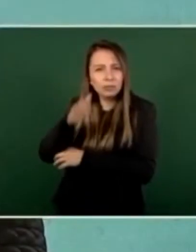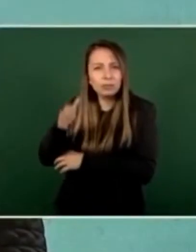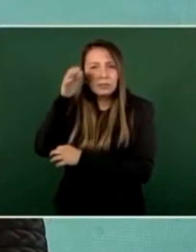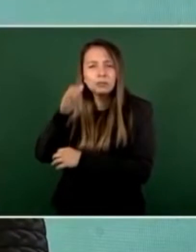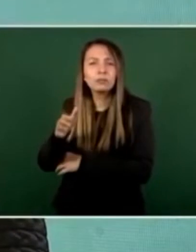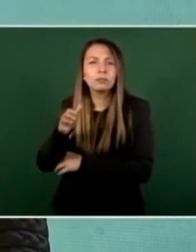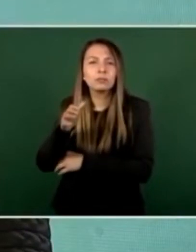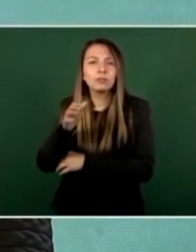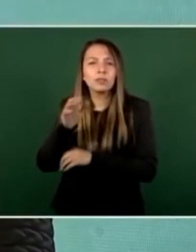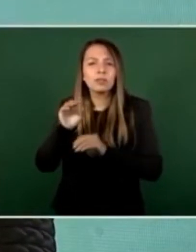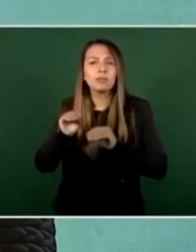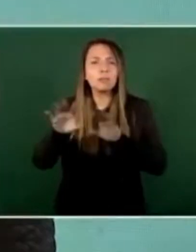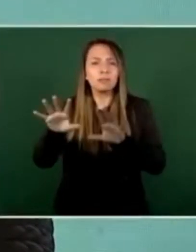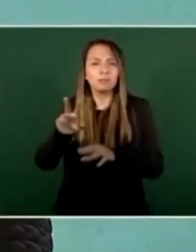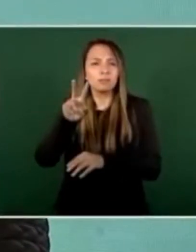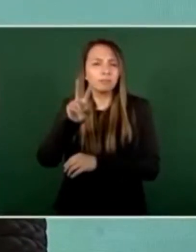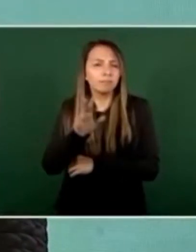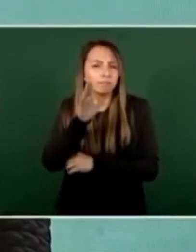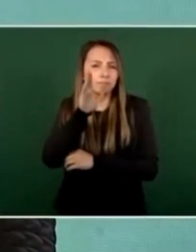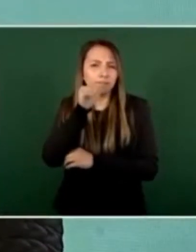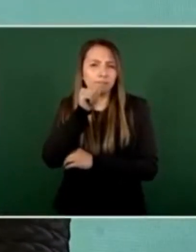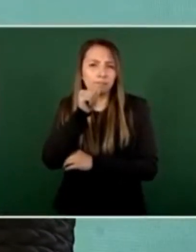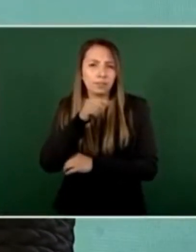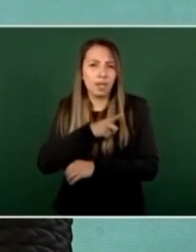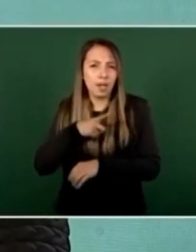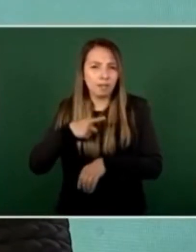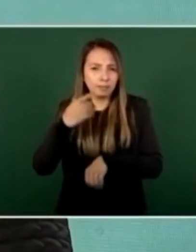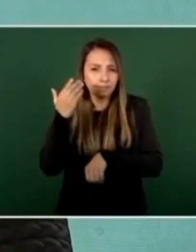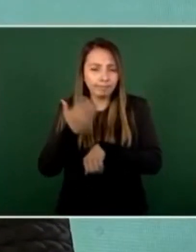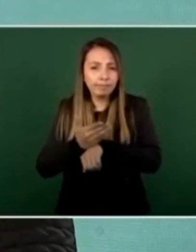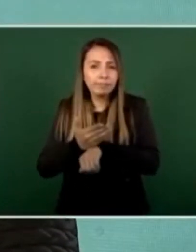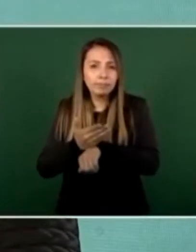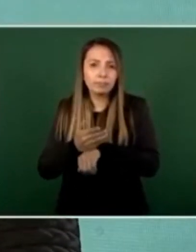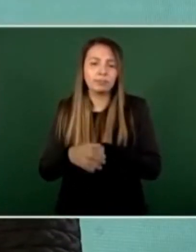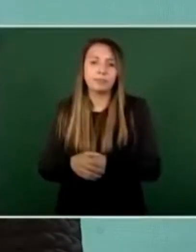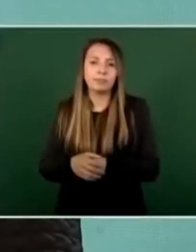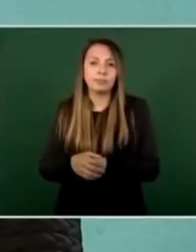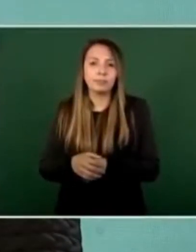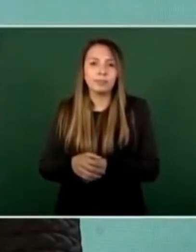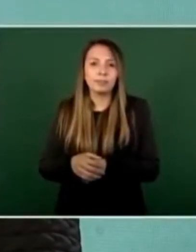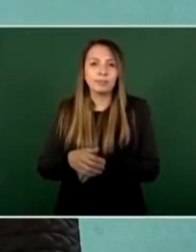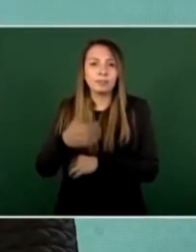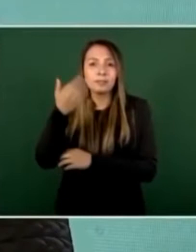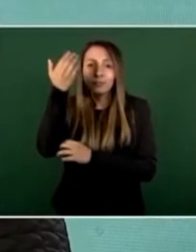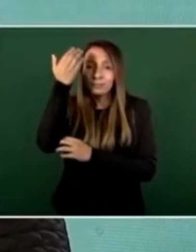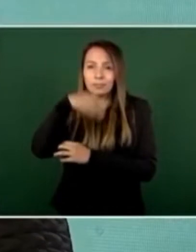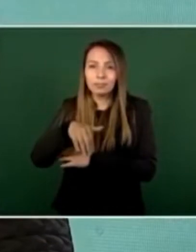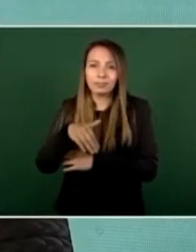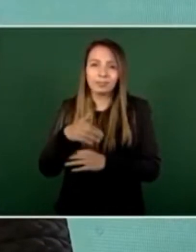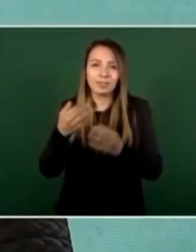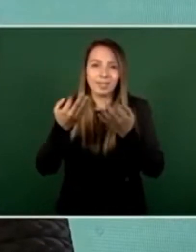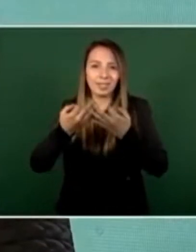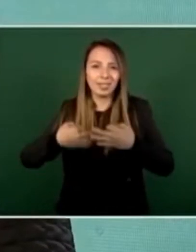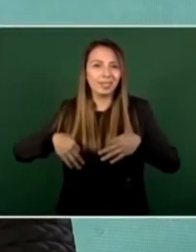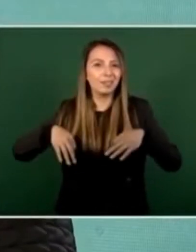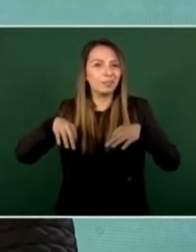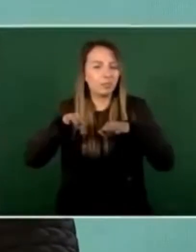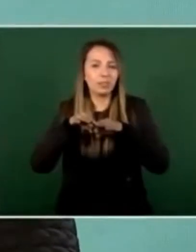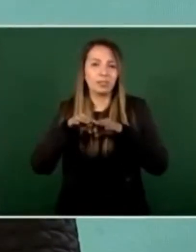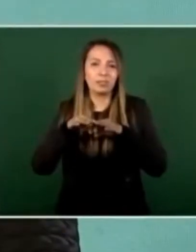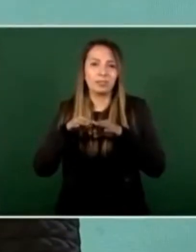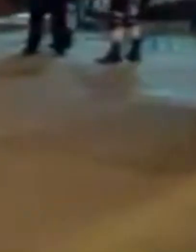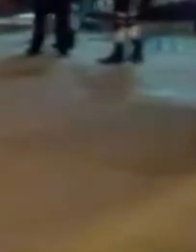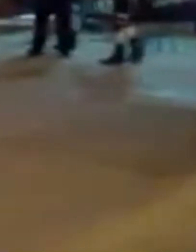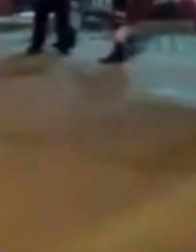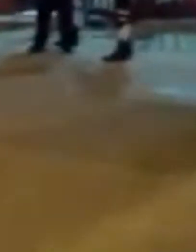sin castigo. Rodríguez Velázquez garantizó que es un compromiso del gobierno federal por no dejar crímenes impunes, pero